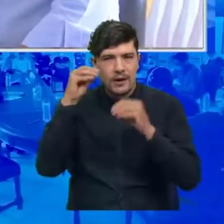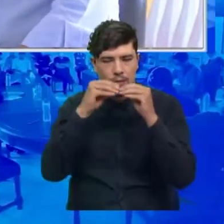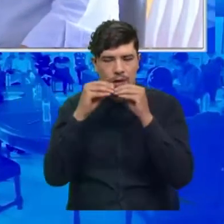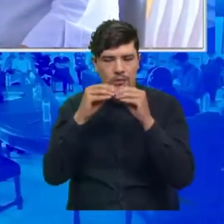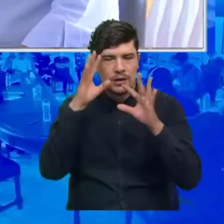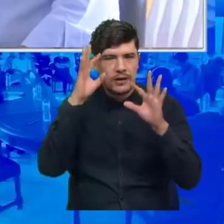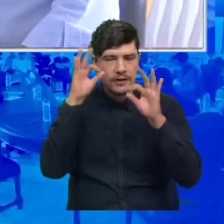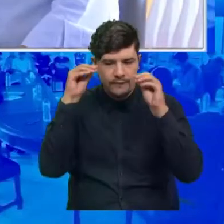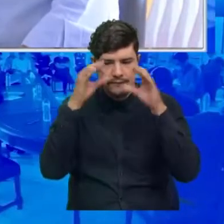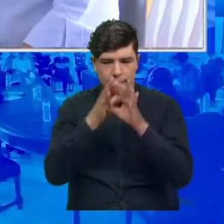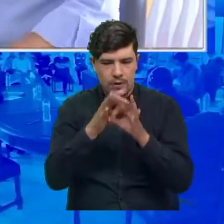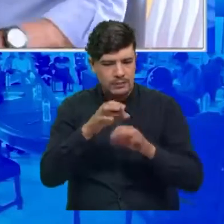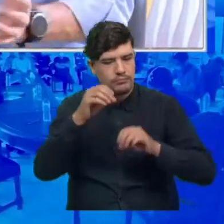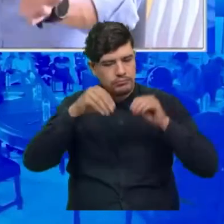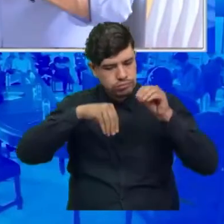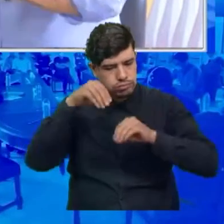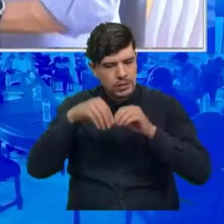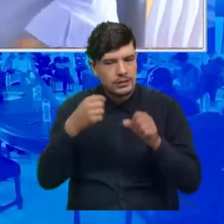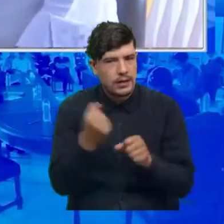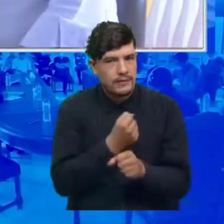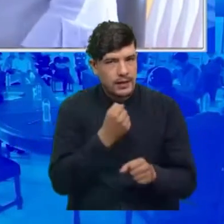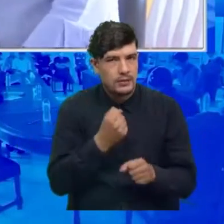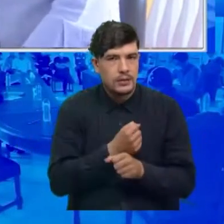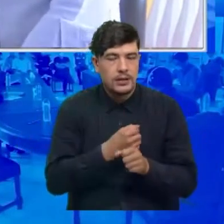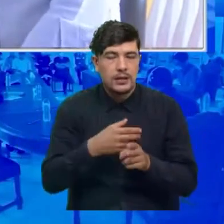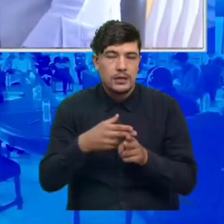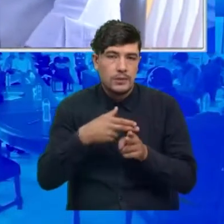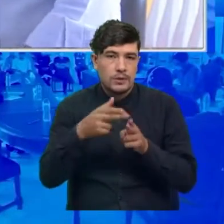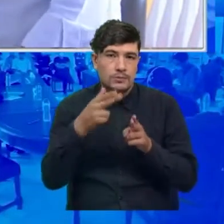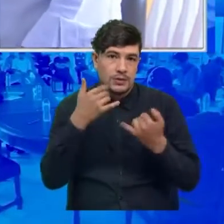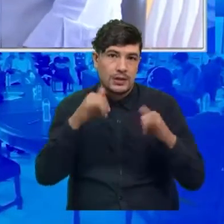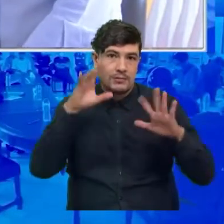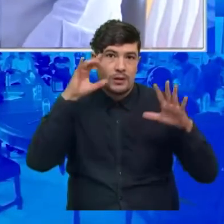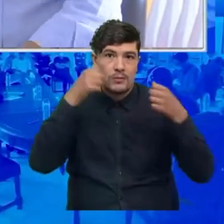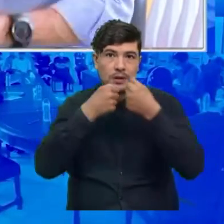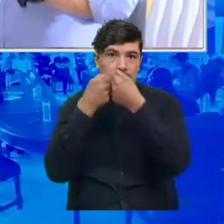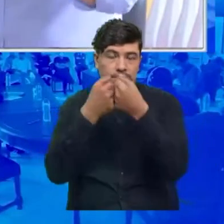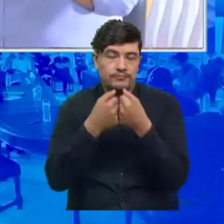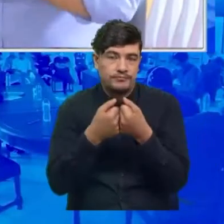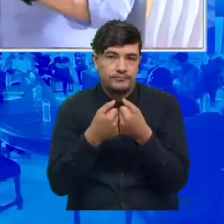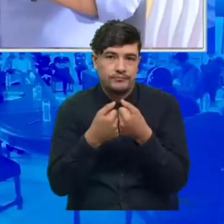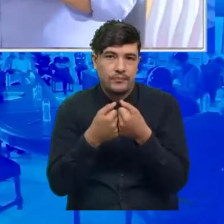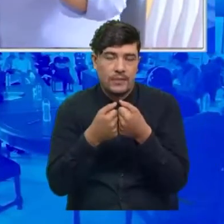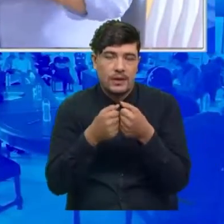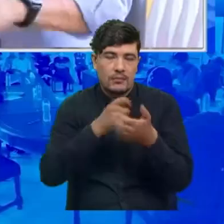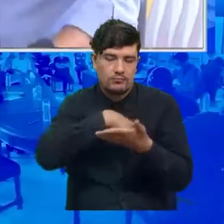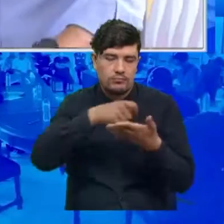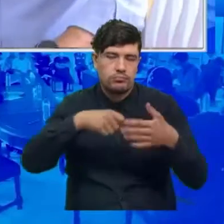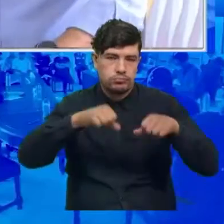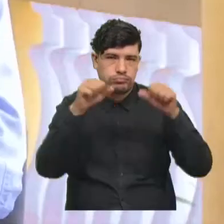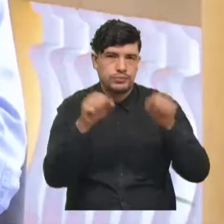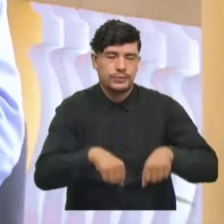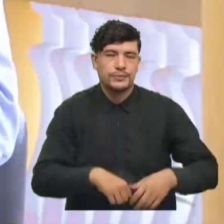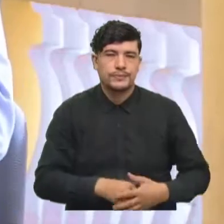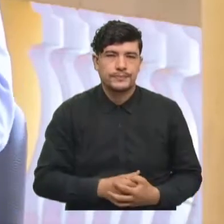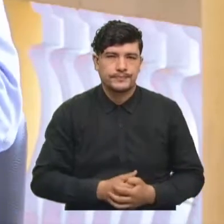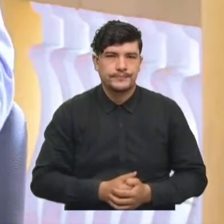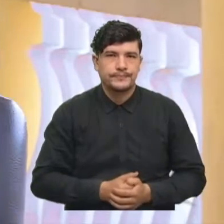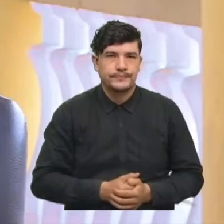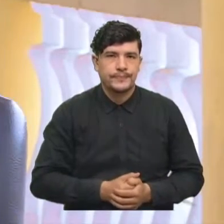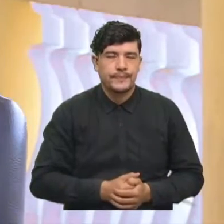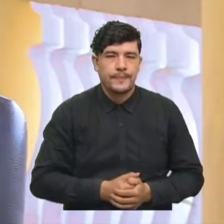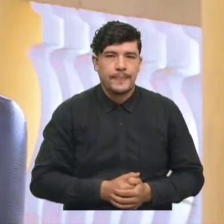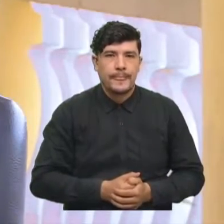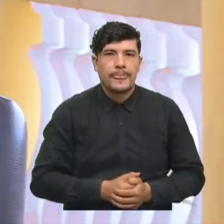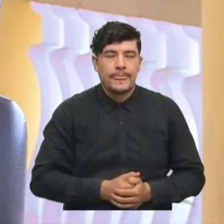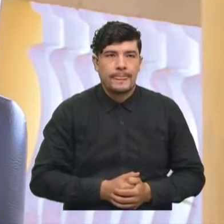ese gran propósito de socializar lo hemos recorrido a santander y esperamos todos estos sin duda pues nos tienen atrasos pero la idea es